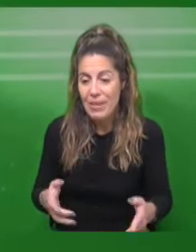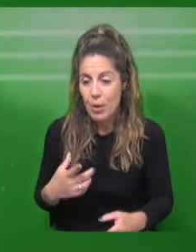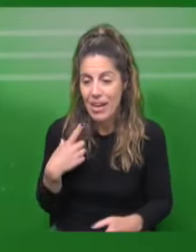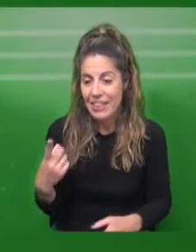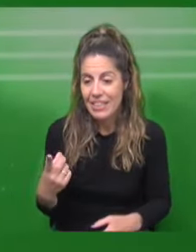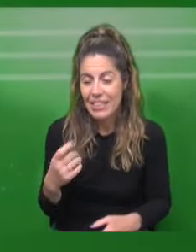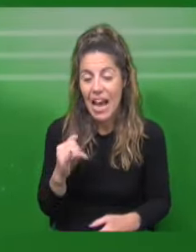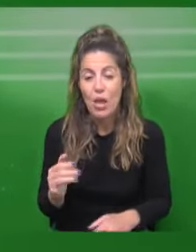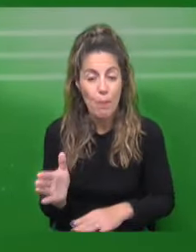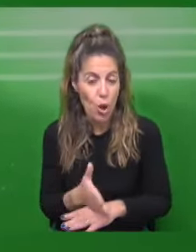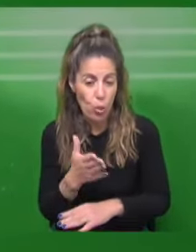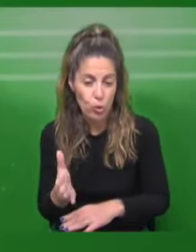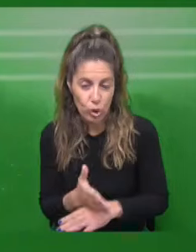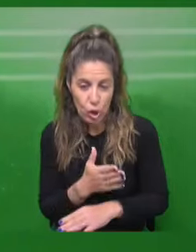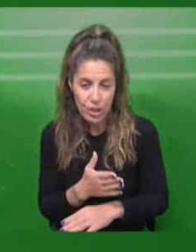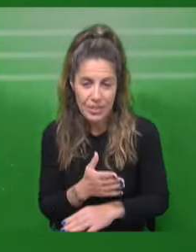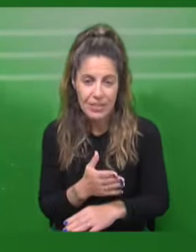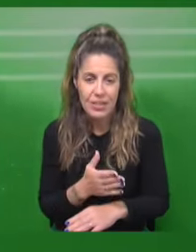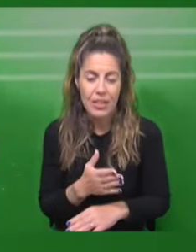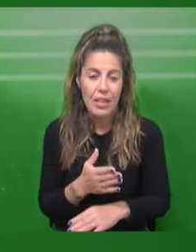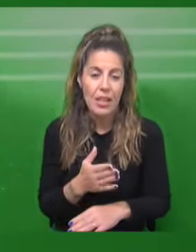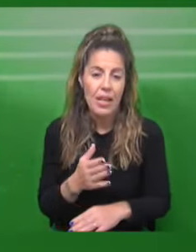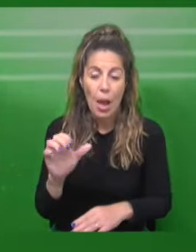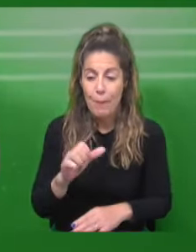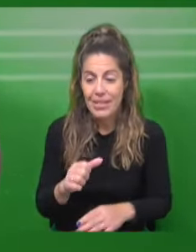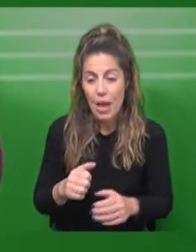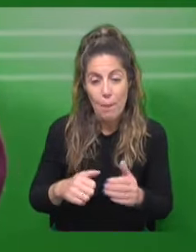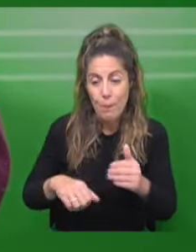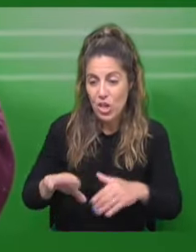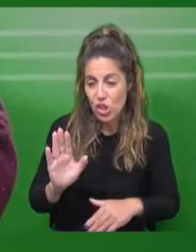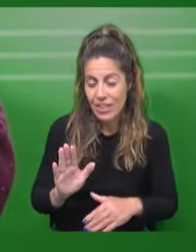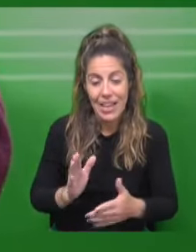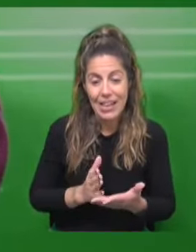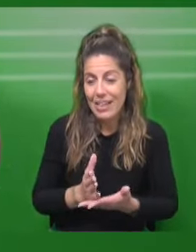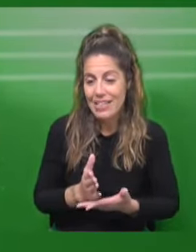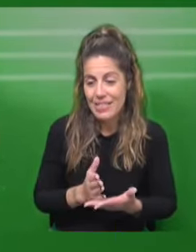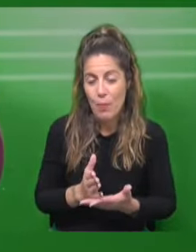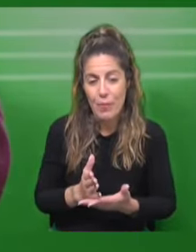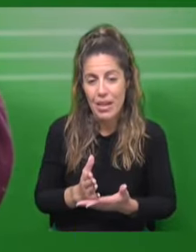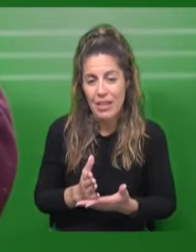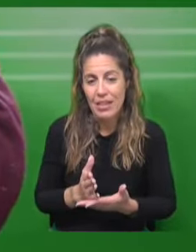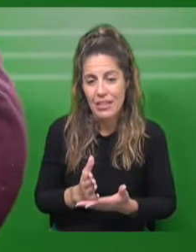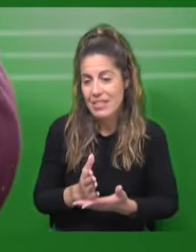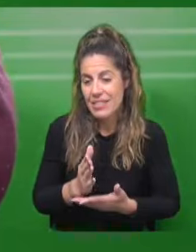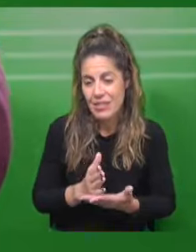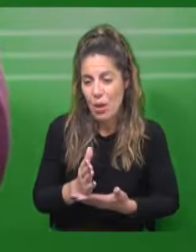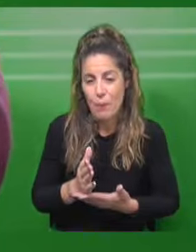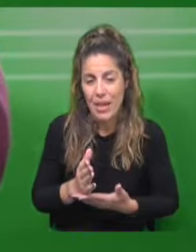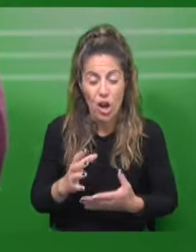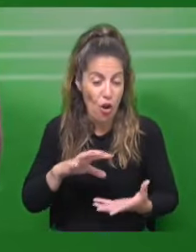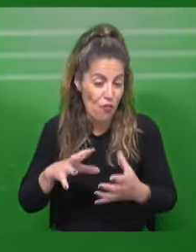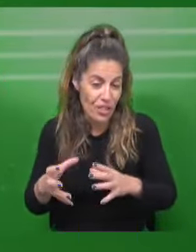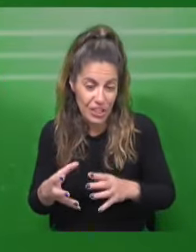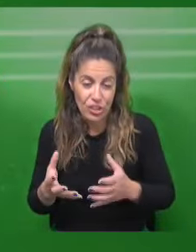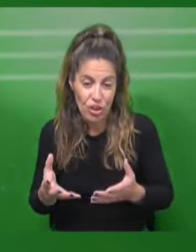productores eh operadores mayoristas que desde el fondo de la historia siempre ha estado desde el fondo la humanidad Siempre han estado en conflicto